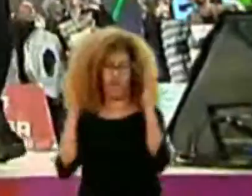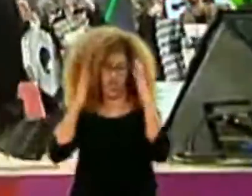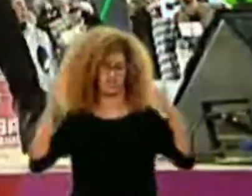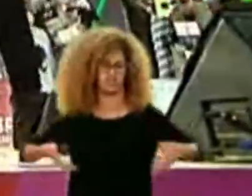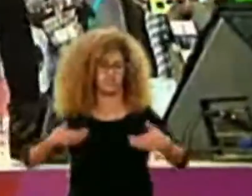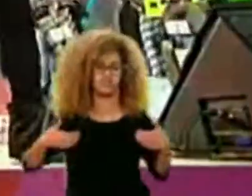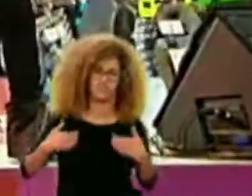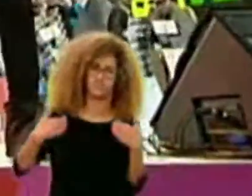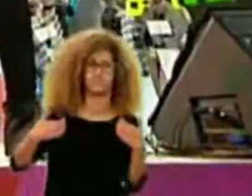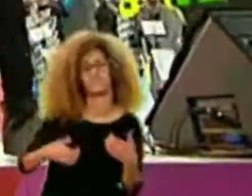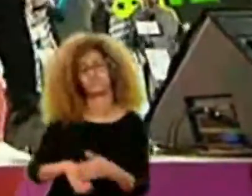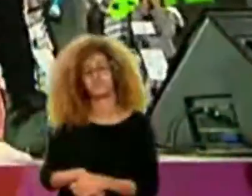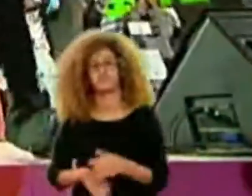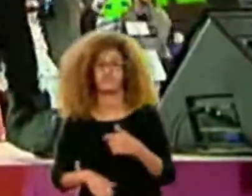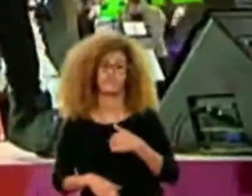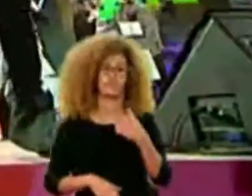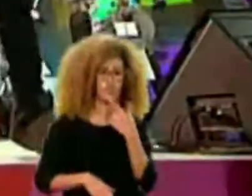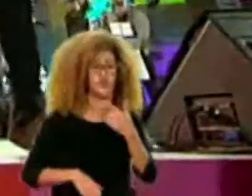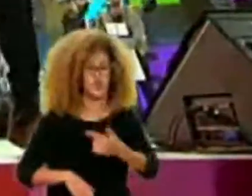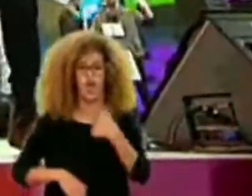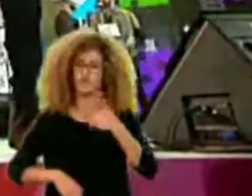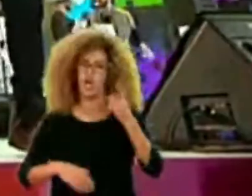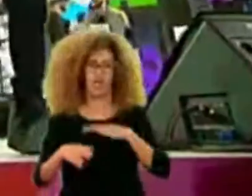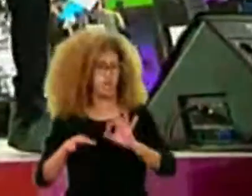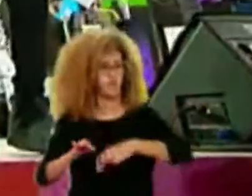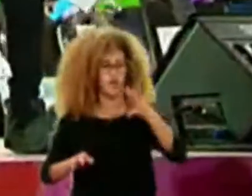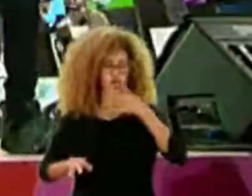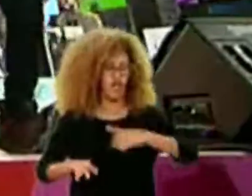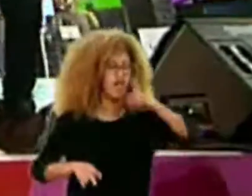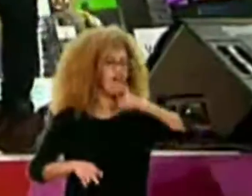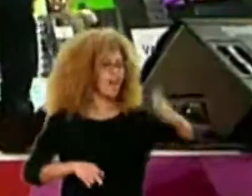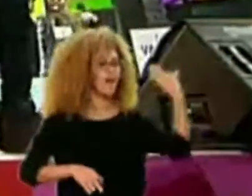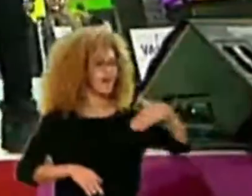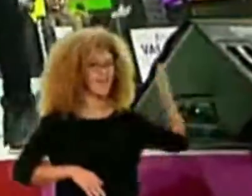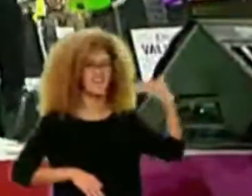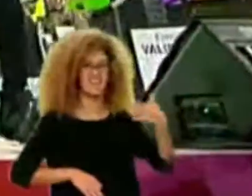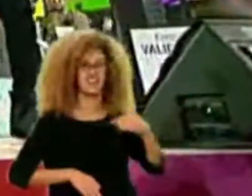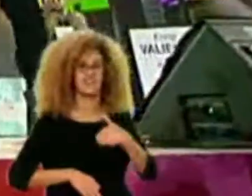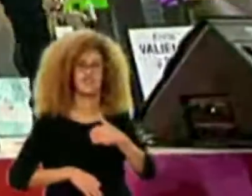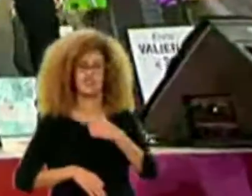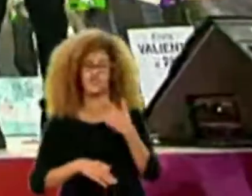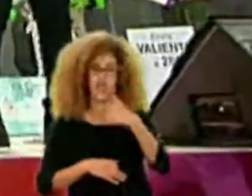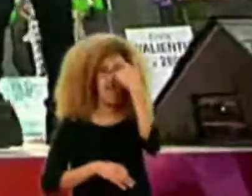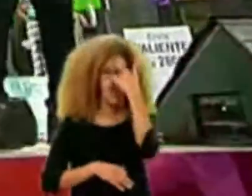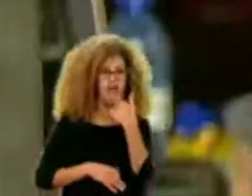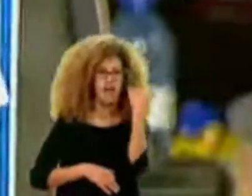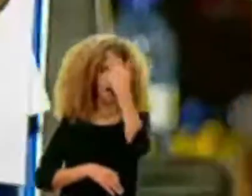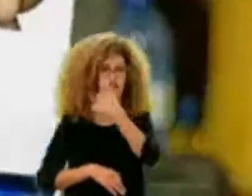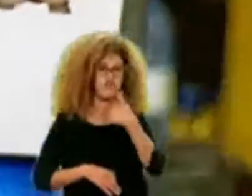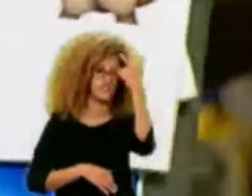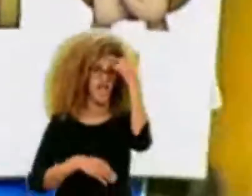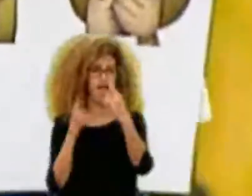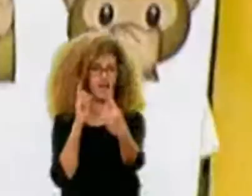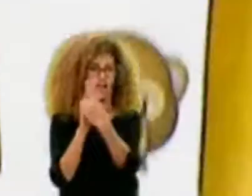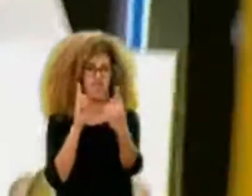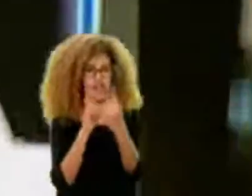Yo soy un privilegiado porque todavía recuerdo que perfiles de la gente eran los brazos abiertos para conocer historia. En